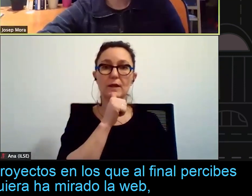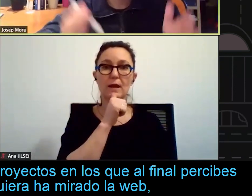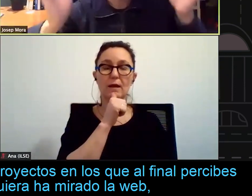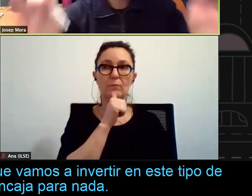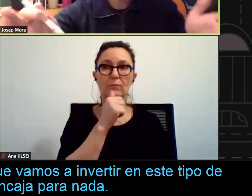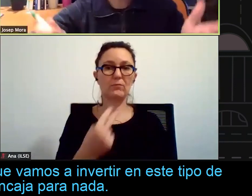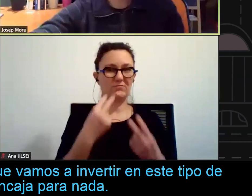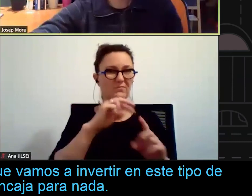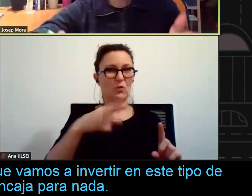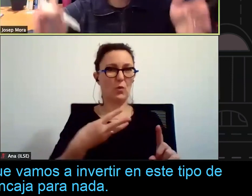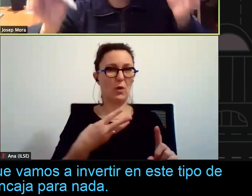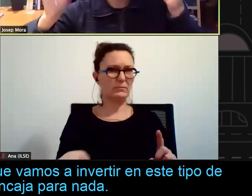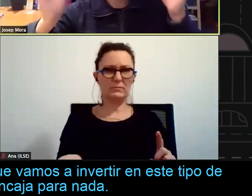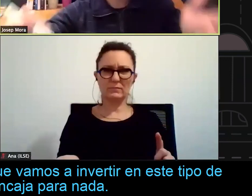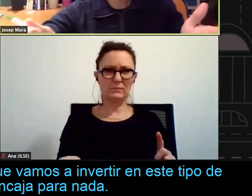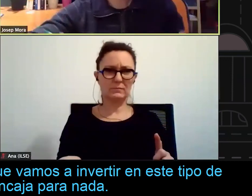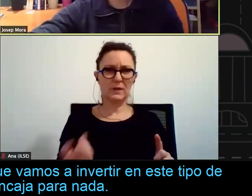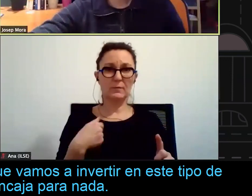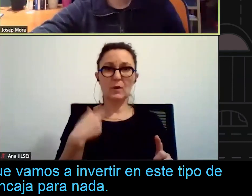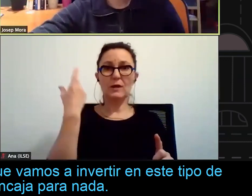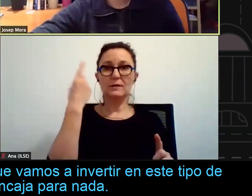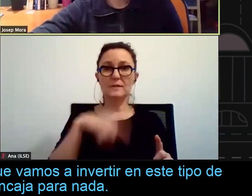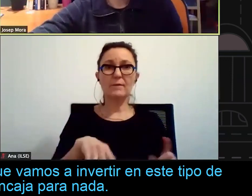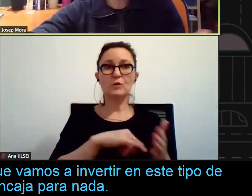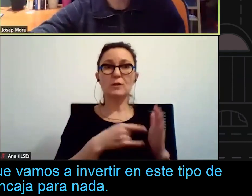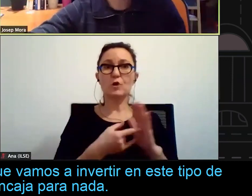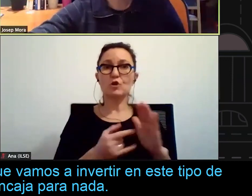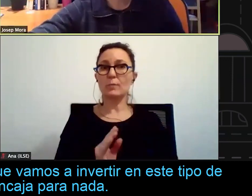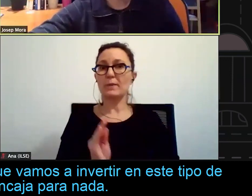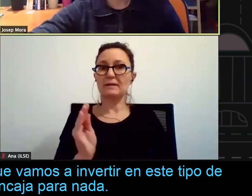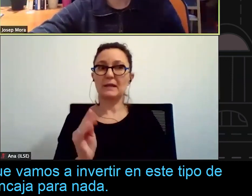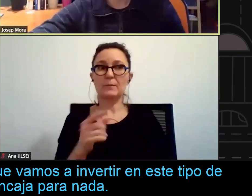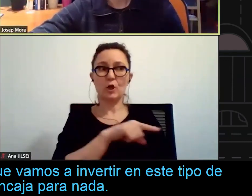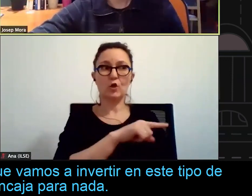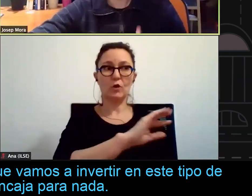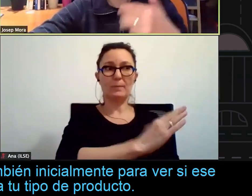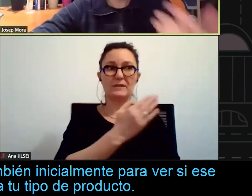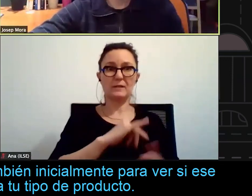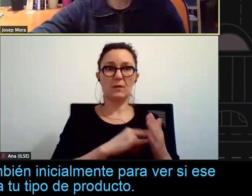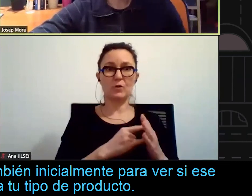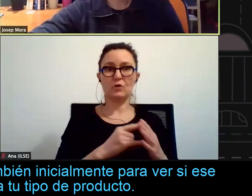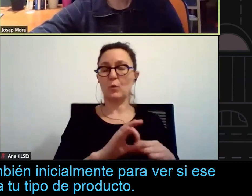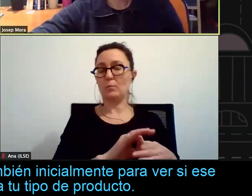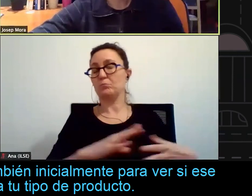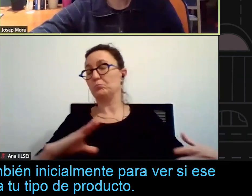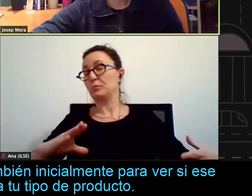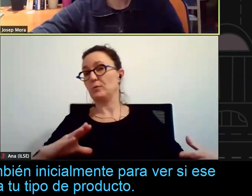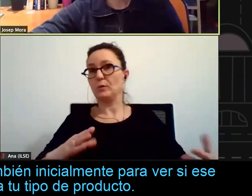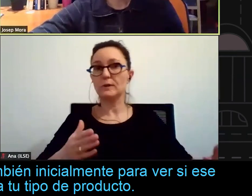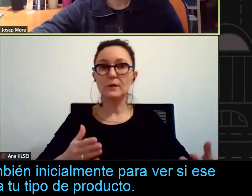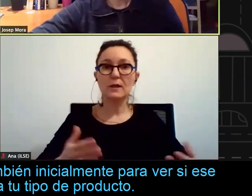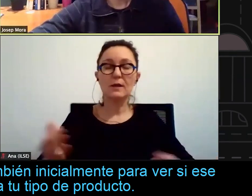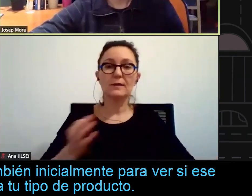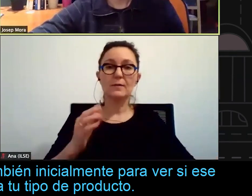porque sabemos exactamente que vamos a invertir en este tipo de proyecto y no encaja para nada. Entonces, hacer un esfuerzo también inicialmente, ¿no?, para